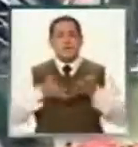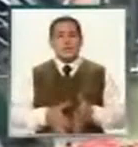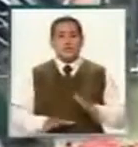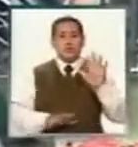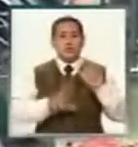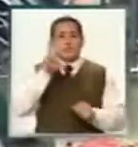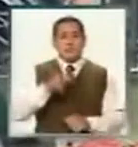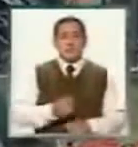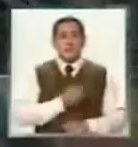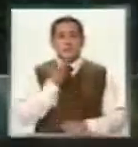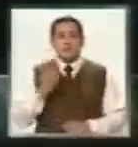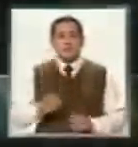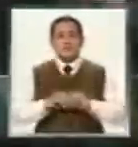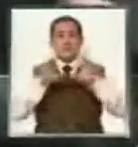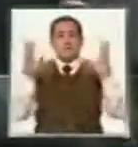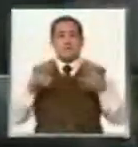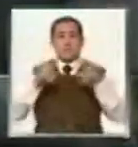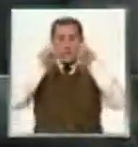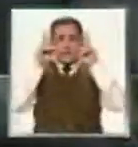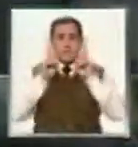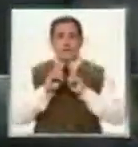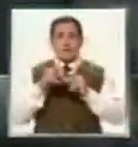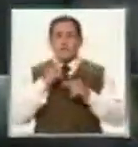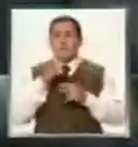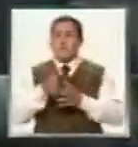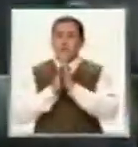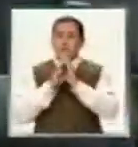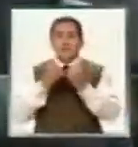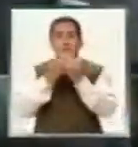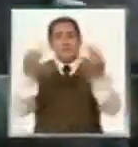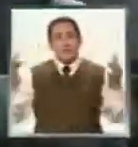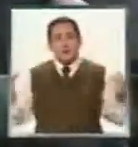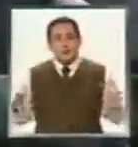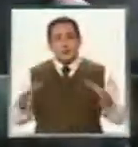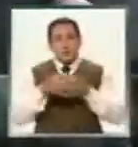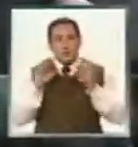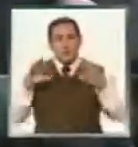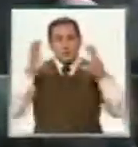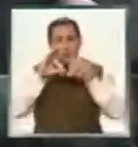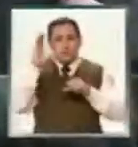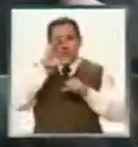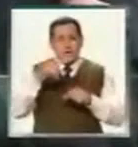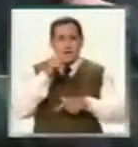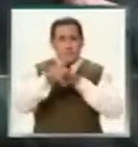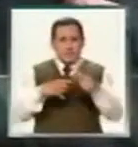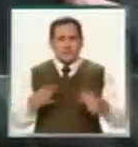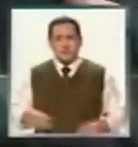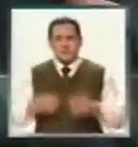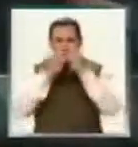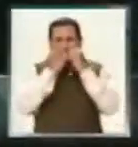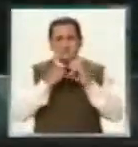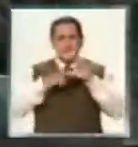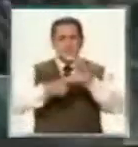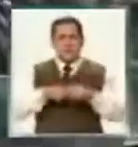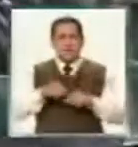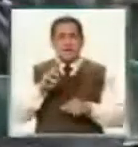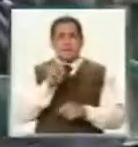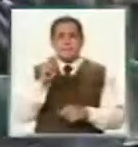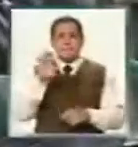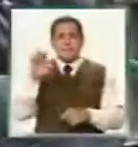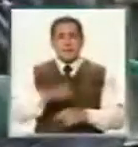de mayo, Día de la Virgen, y pidió que las autoridades planifiquen el combate contra el narcoterrorismo en el BRAE. Planifique, por